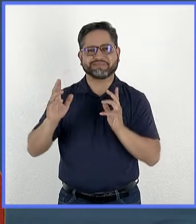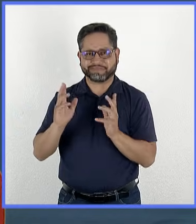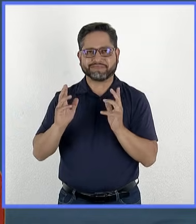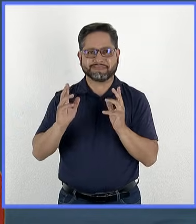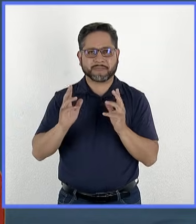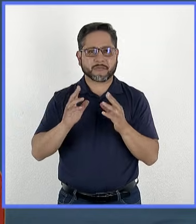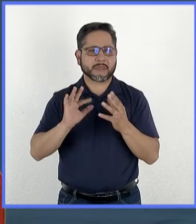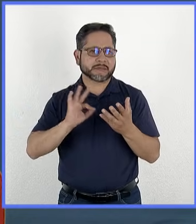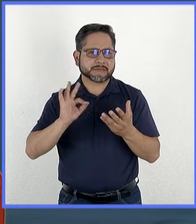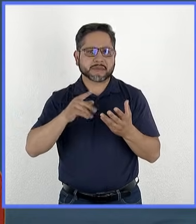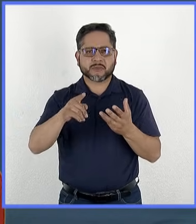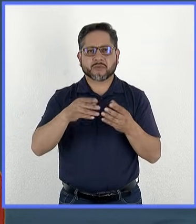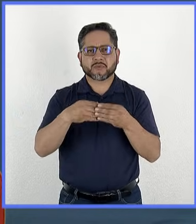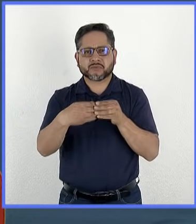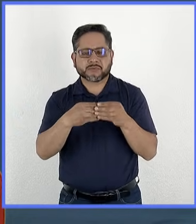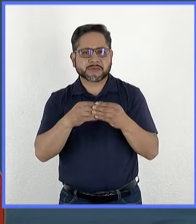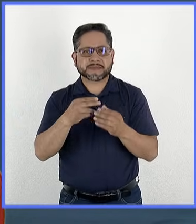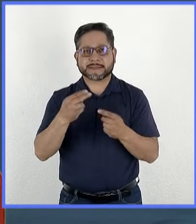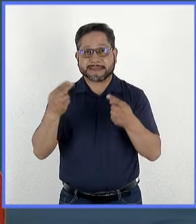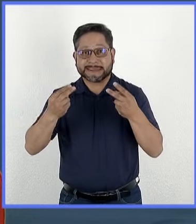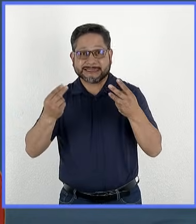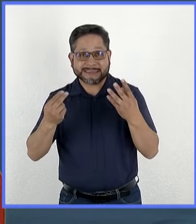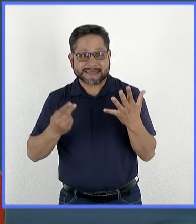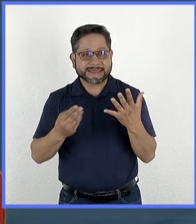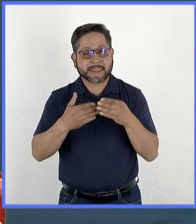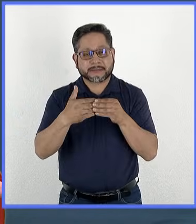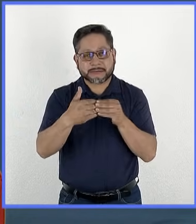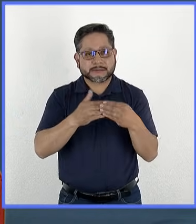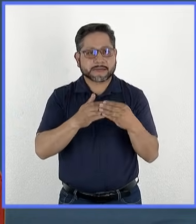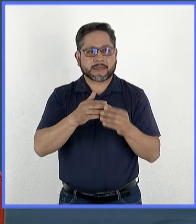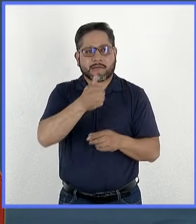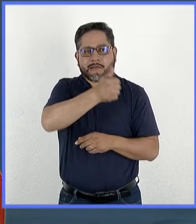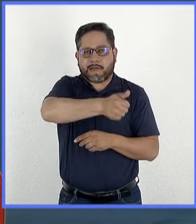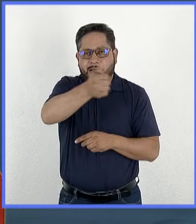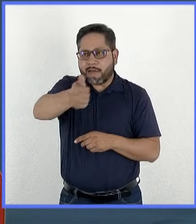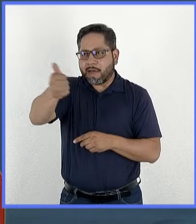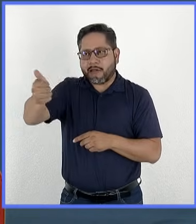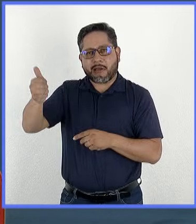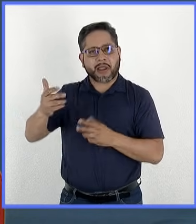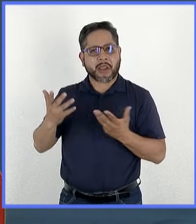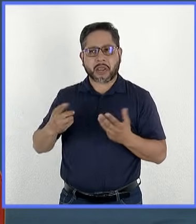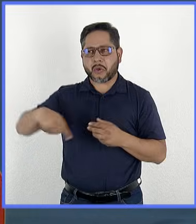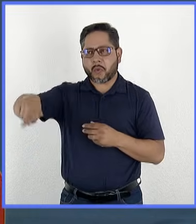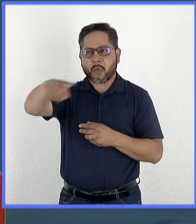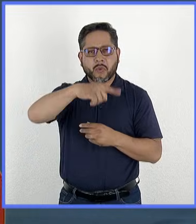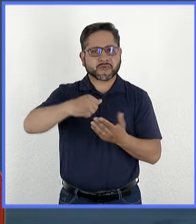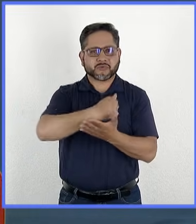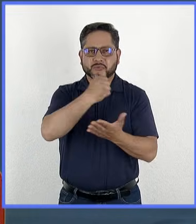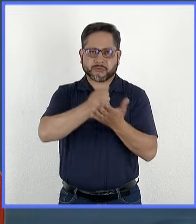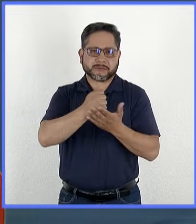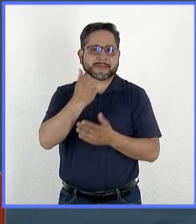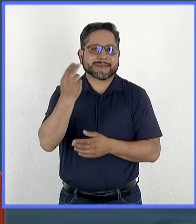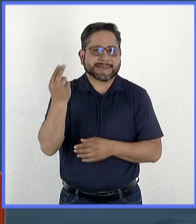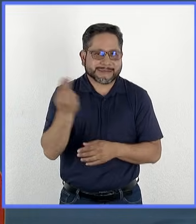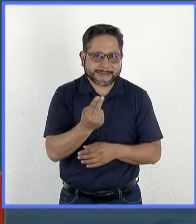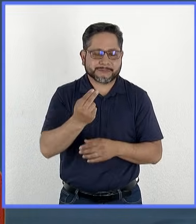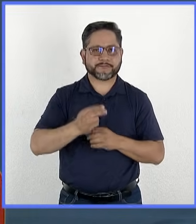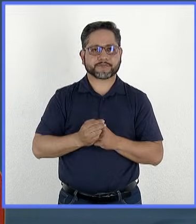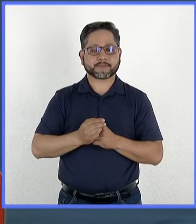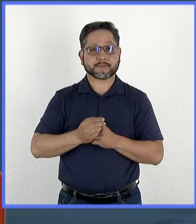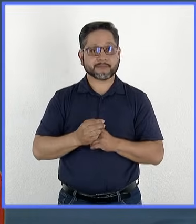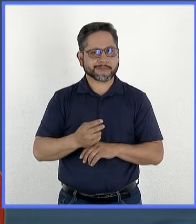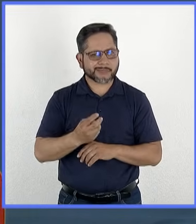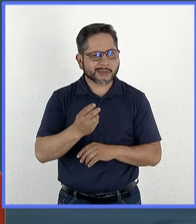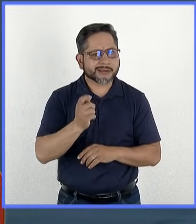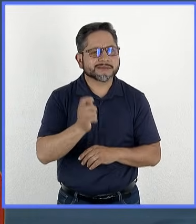operación flexibles. De necesidad de entrega de agua flexible de acuerdo a lo que demanden las propias ciudades. Esto